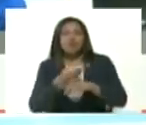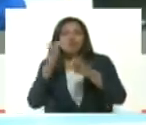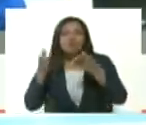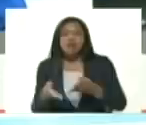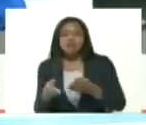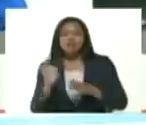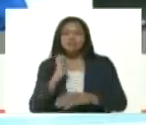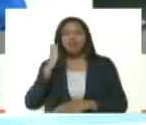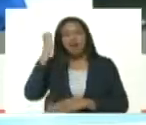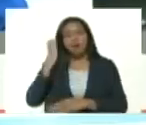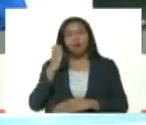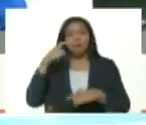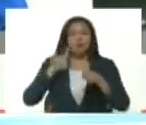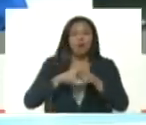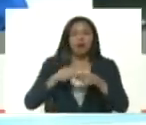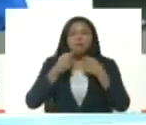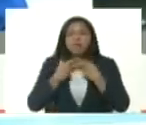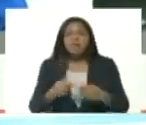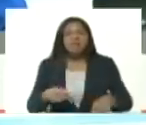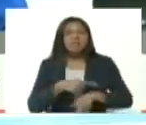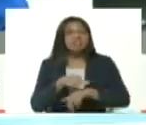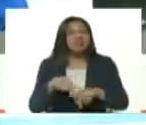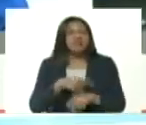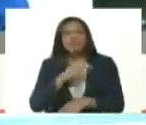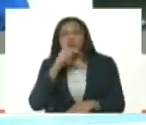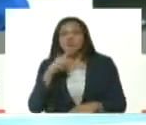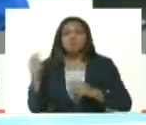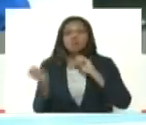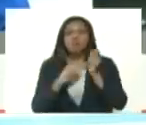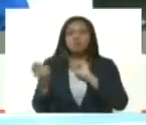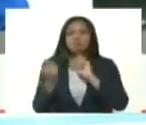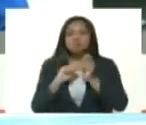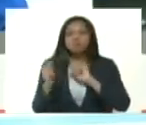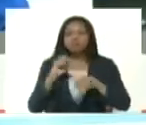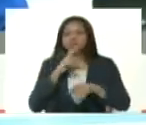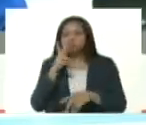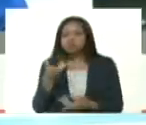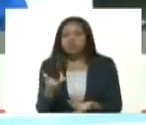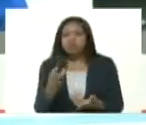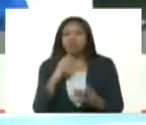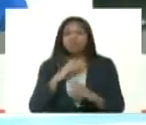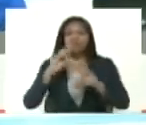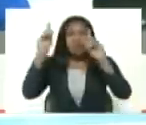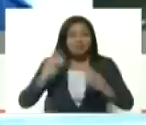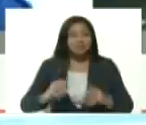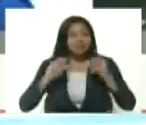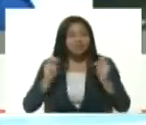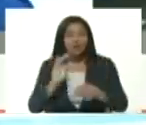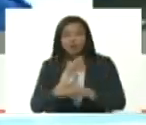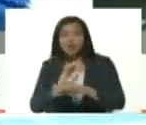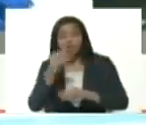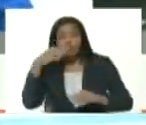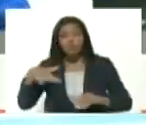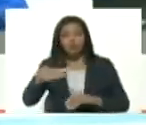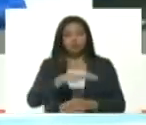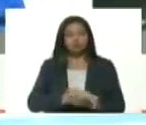gobernantes de Europa y Estados Unidos pierden tanto tiempo en debates insulsos en vez de tomar decisiones para proteger a su